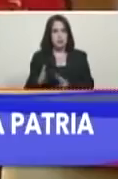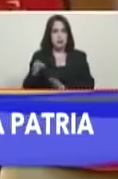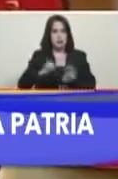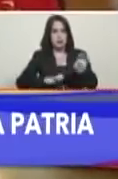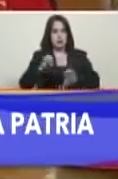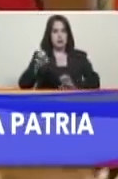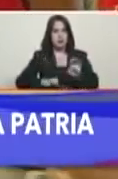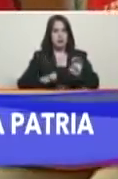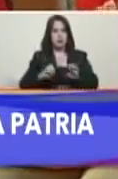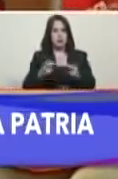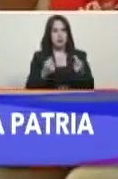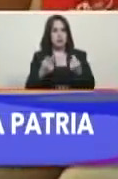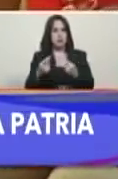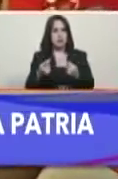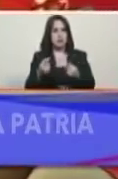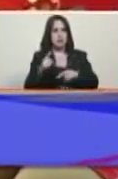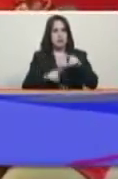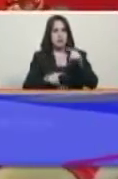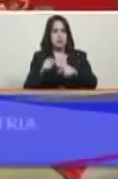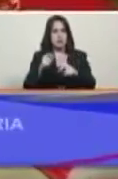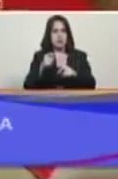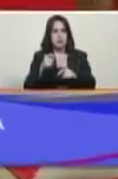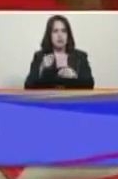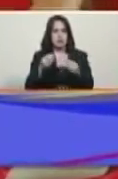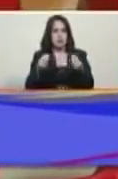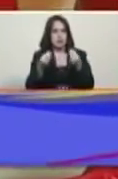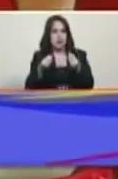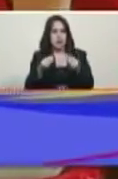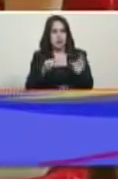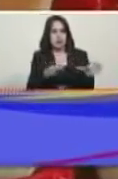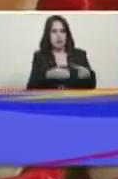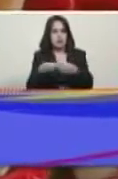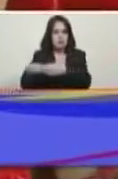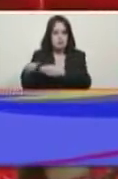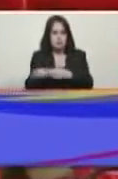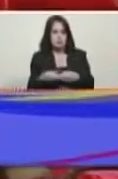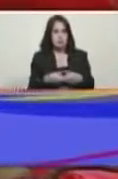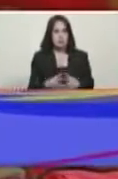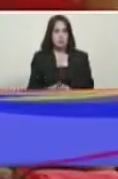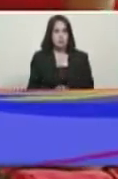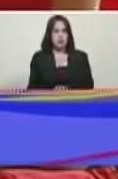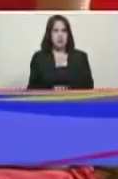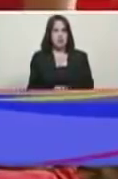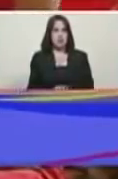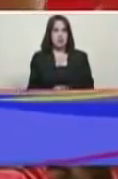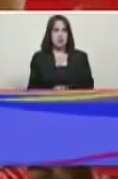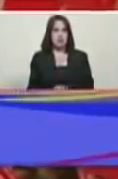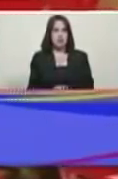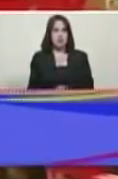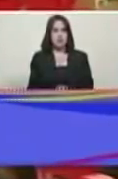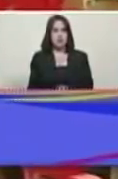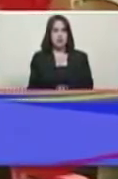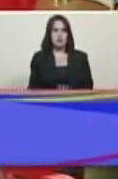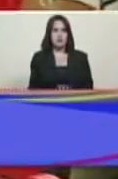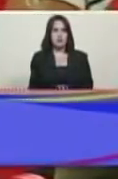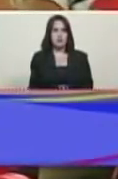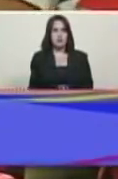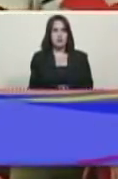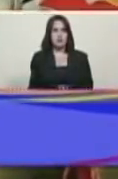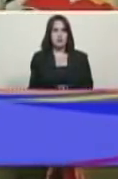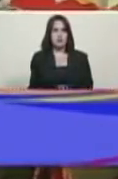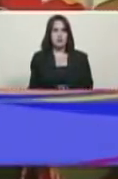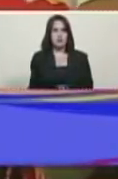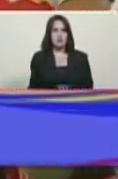diagnóstico-acción. Llegar al diagnóstico, pero llegar con todas las misiones y grandes misiones. Barrio adentro